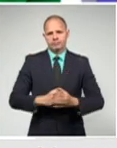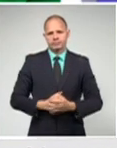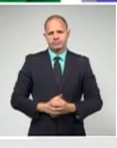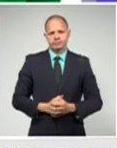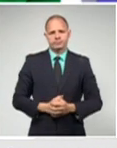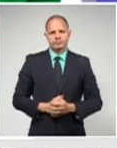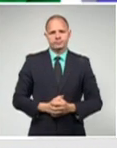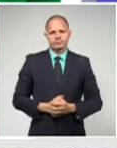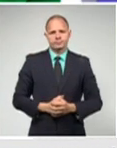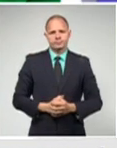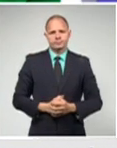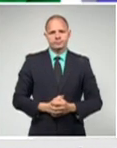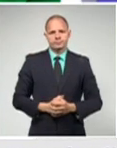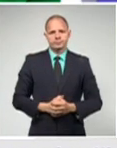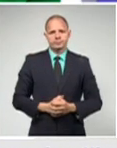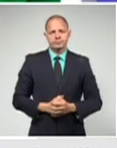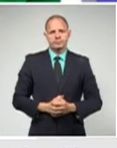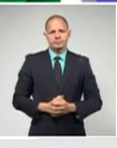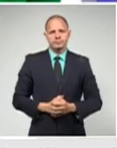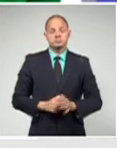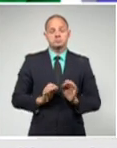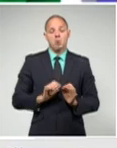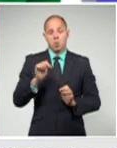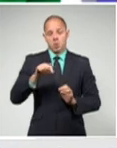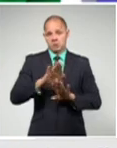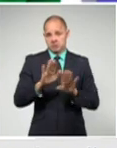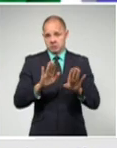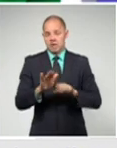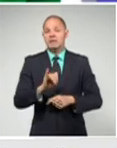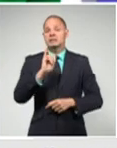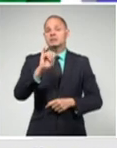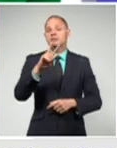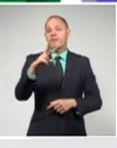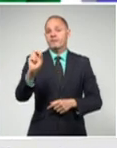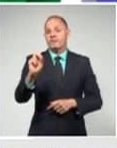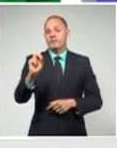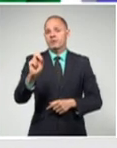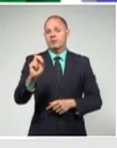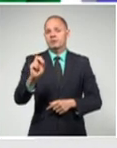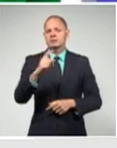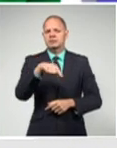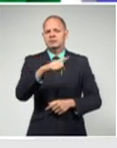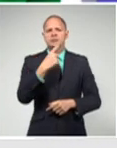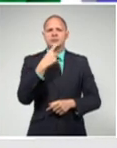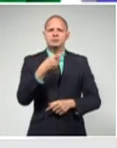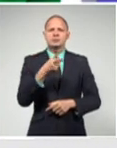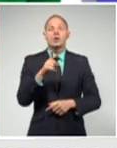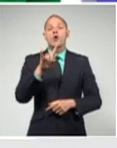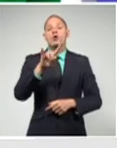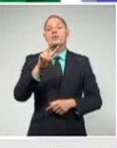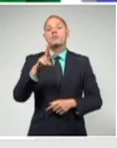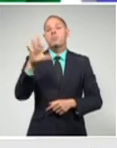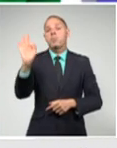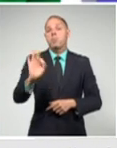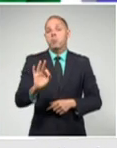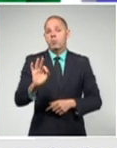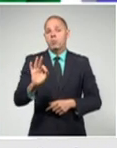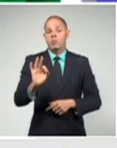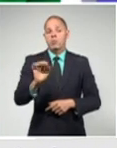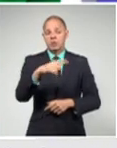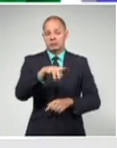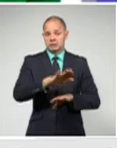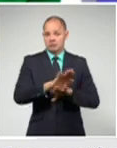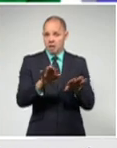Hoy en Cuba, con 620 activos, el 92% de los